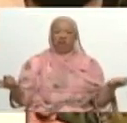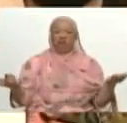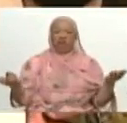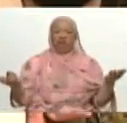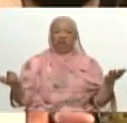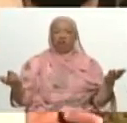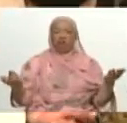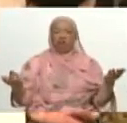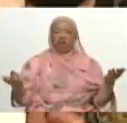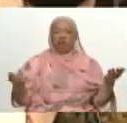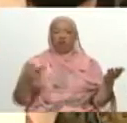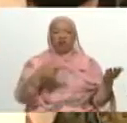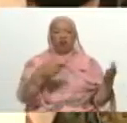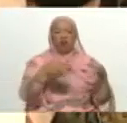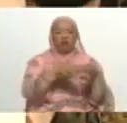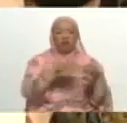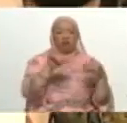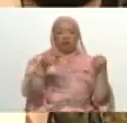De la nada no se opina sino nada.